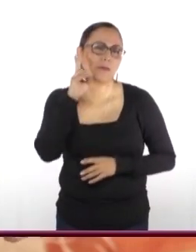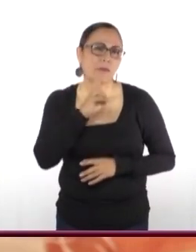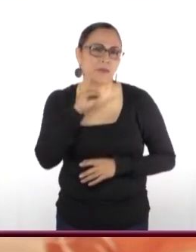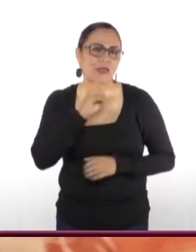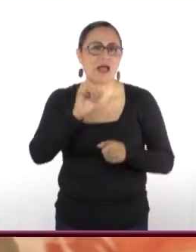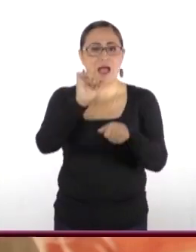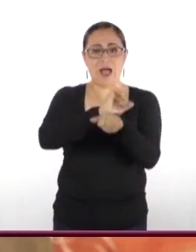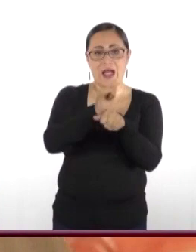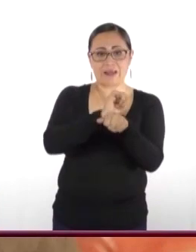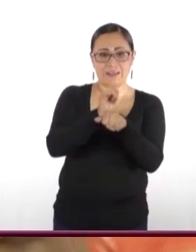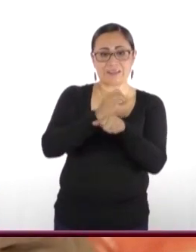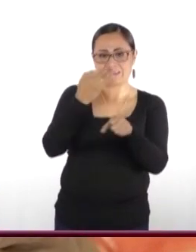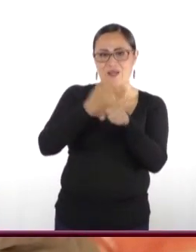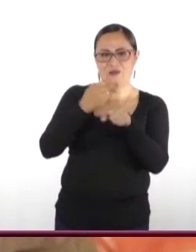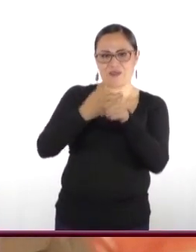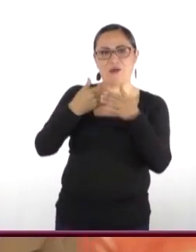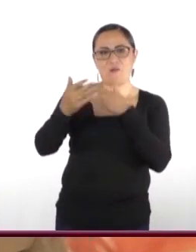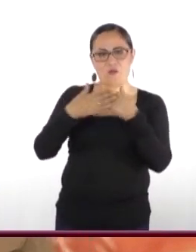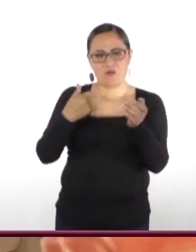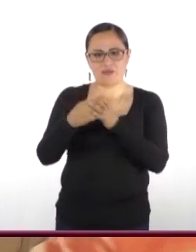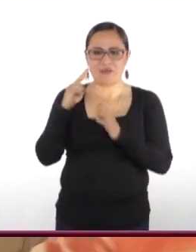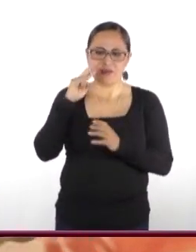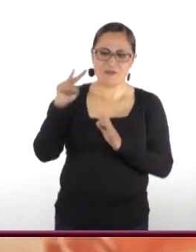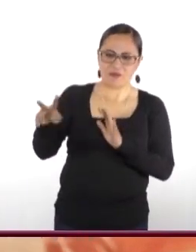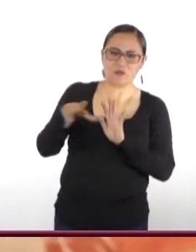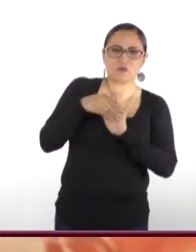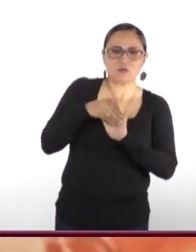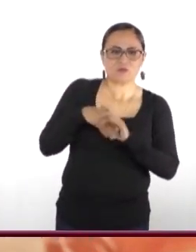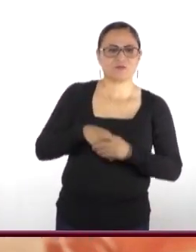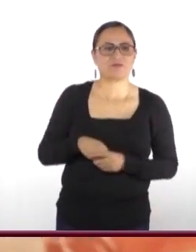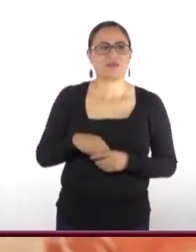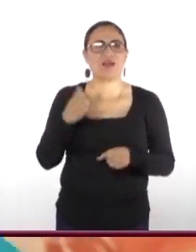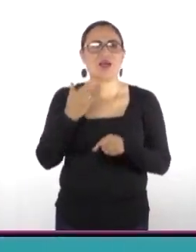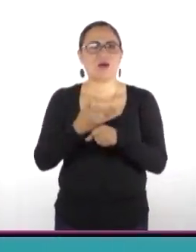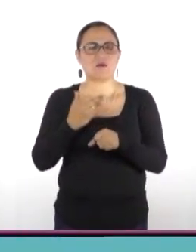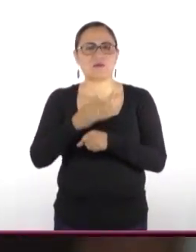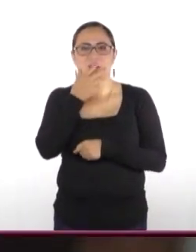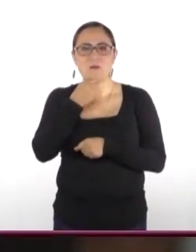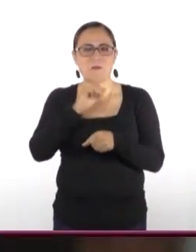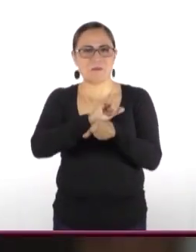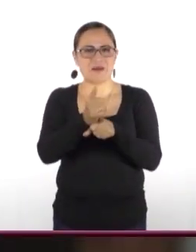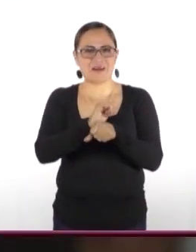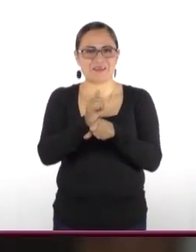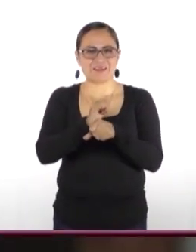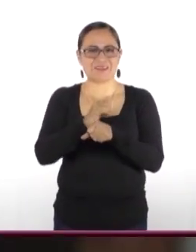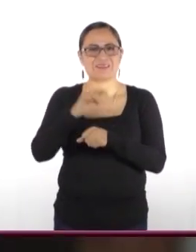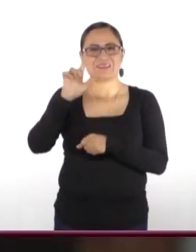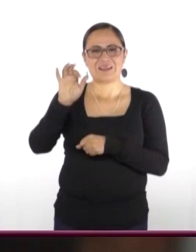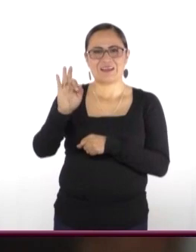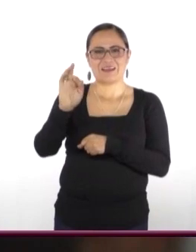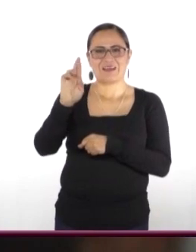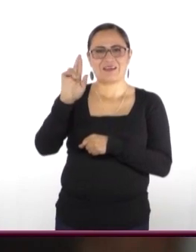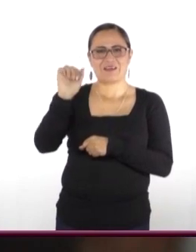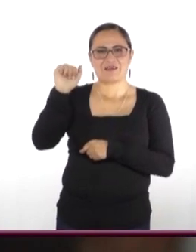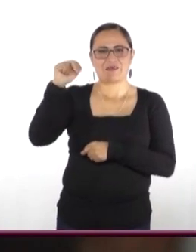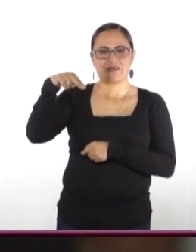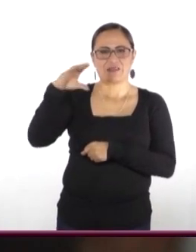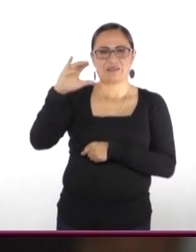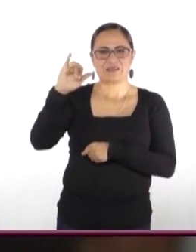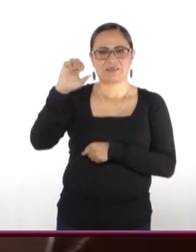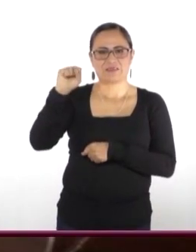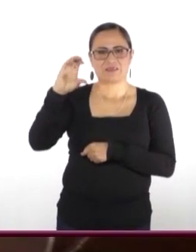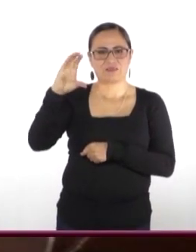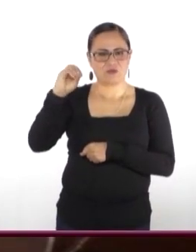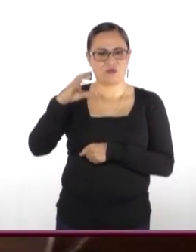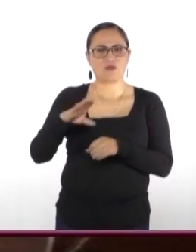Pero mejor veamos qué es lo que nos dice un artista contemporáneo sobre su inspiración creativa. Hola, ¿qué tal? Estamos con el artista visual Francisco Castro.